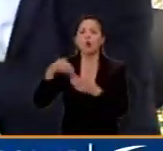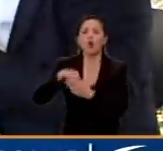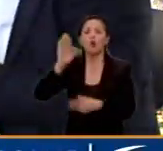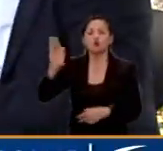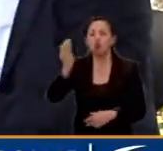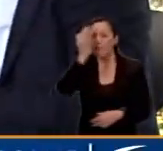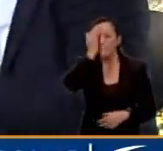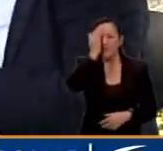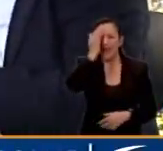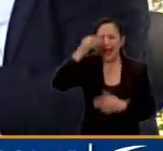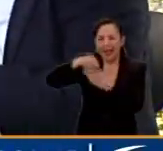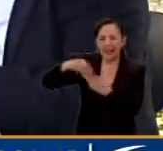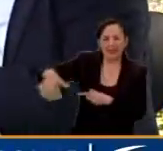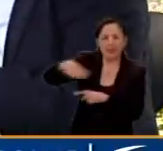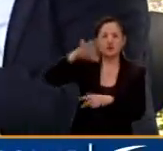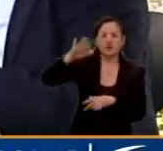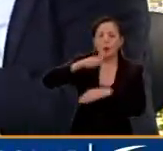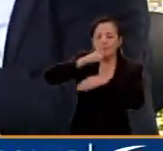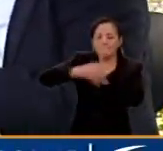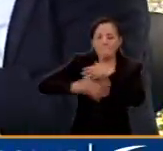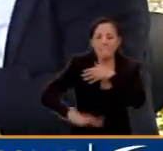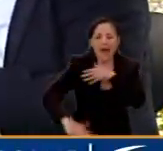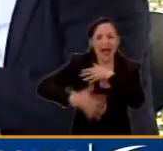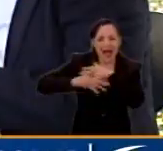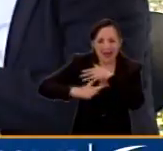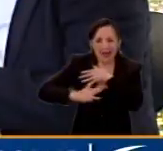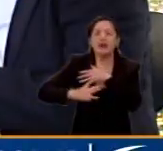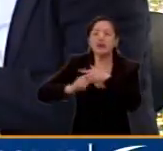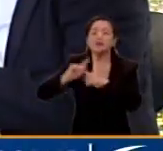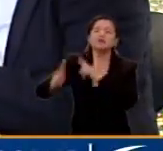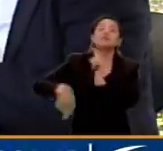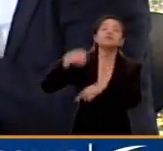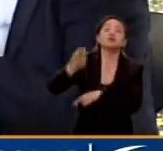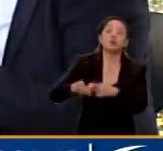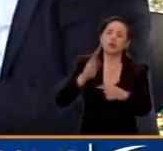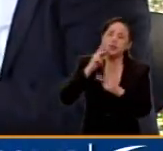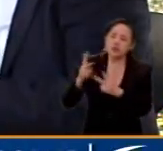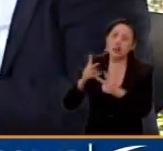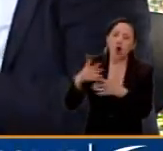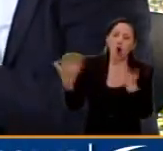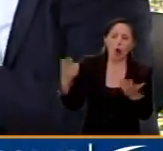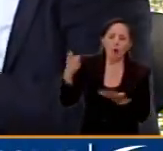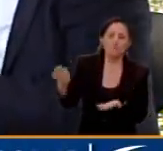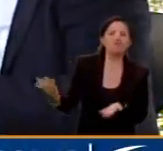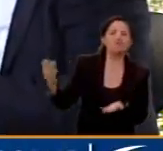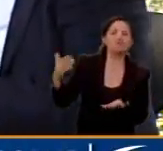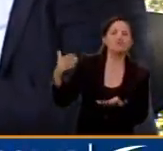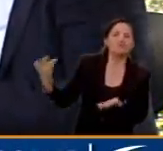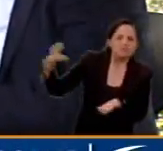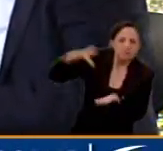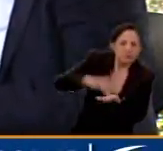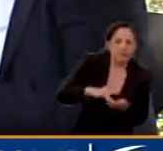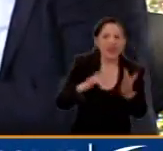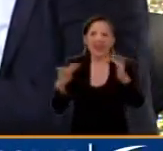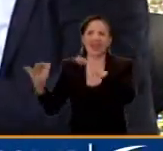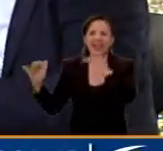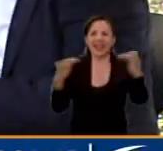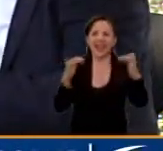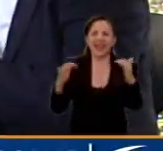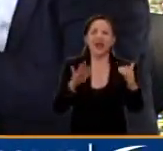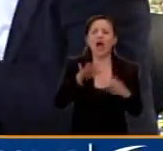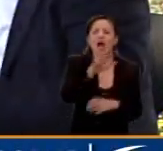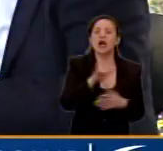resolverá ese secuestro. Pasaremos a ver su participación en la guerra contra Espartaco,